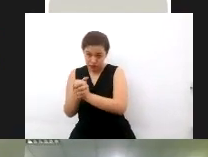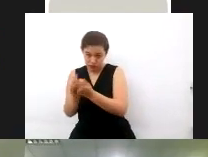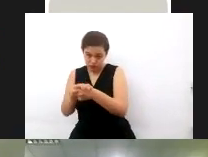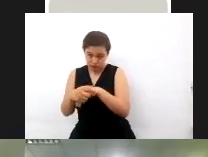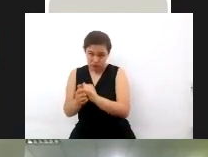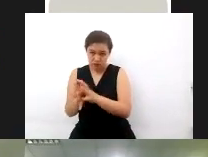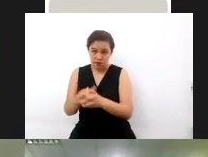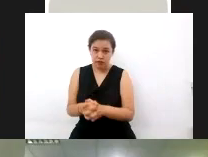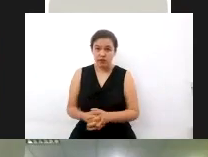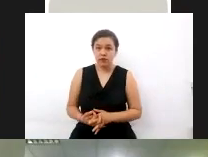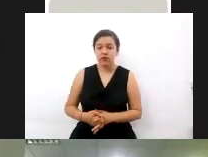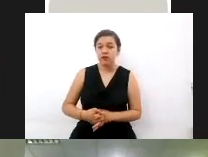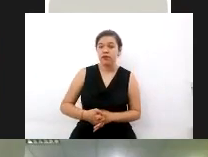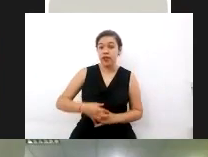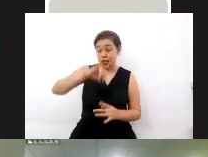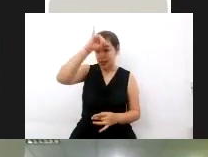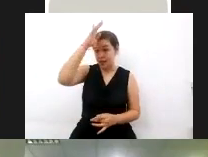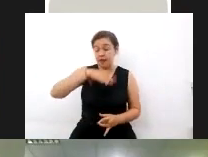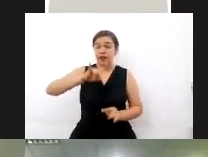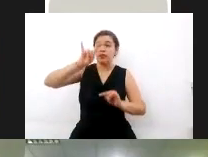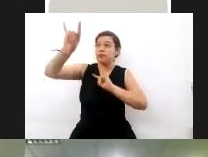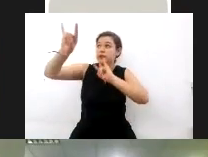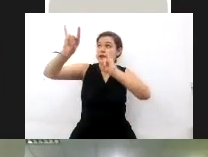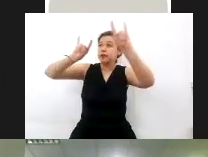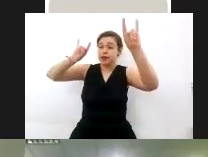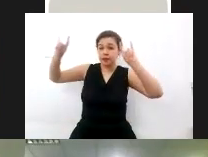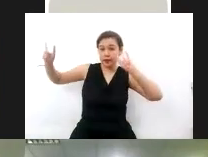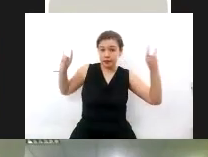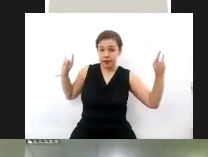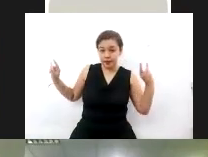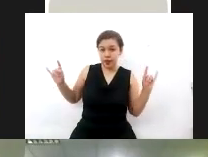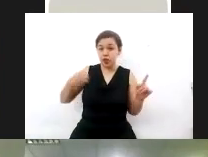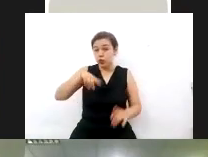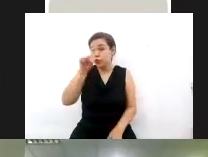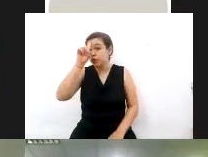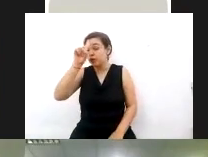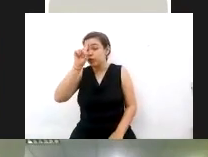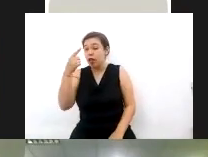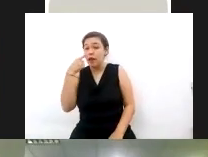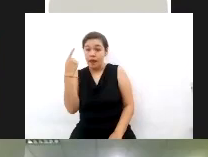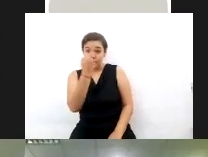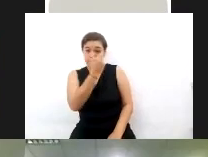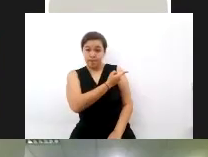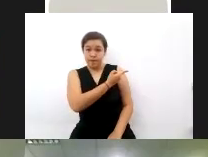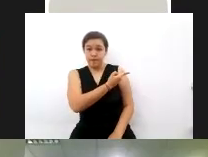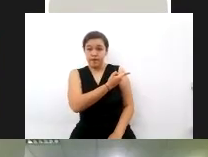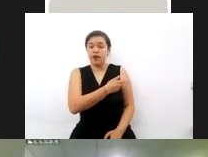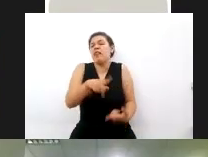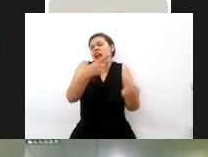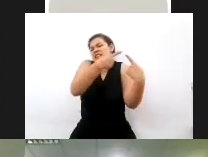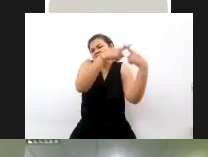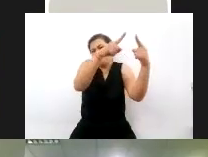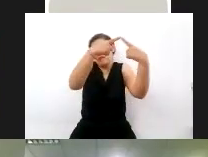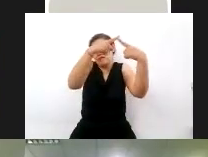Bueno, la señalética que nosotros les estamos sugiriendo es la que se encuentra ahí, pero hay infinidad